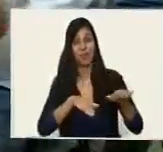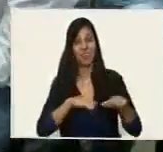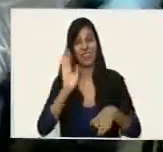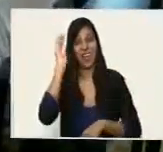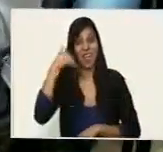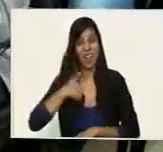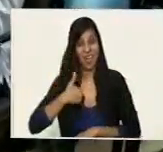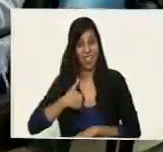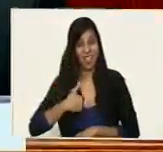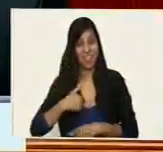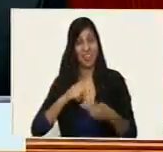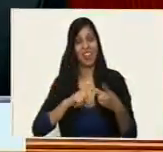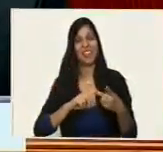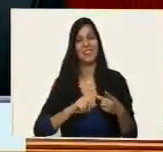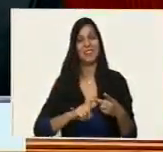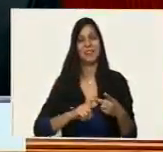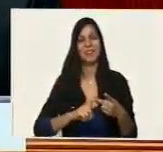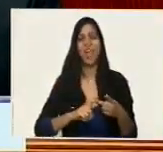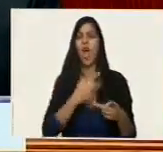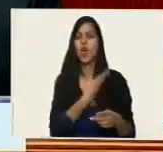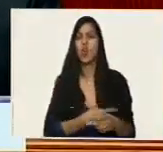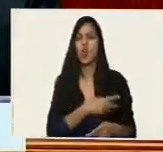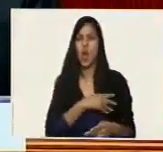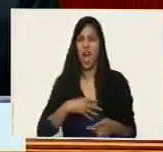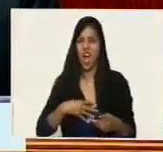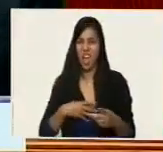Clasificó a Argentina y Croacia, ese grupo.